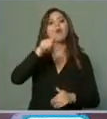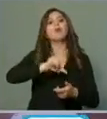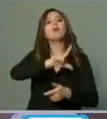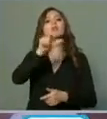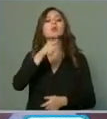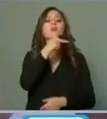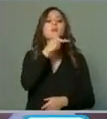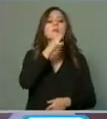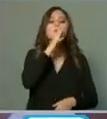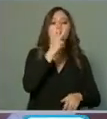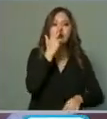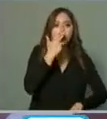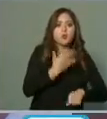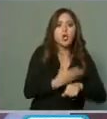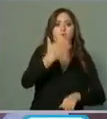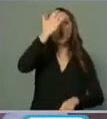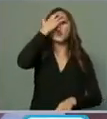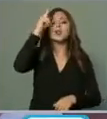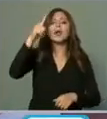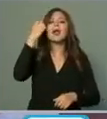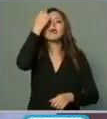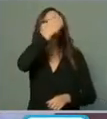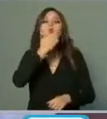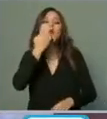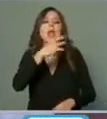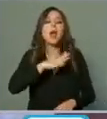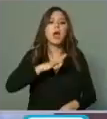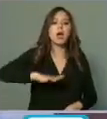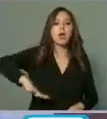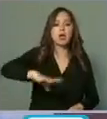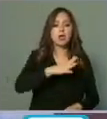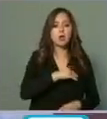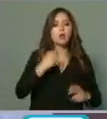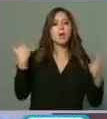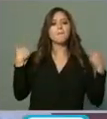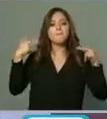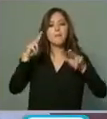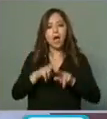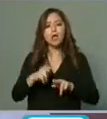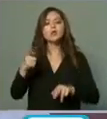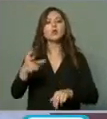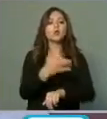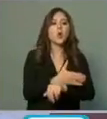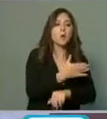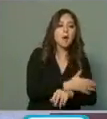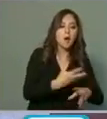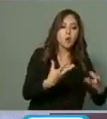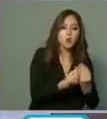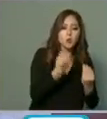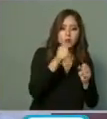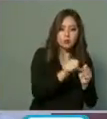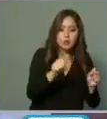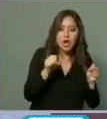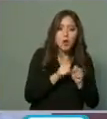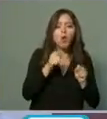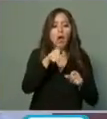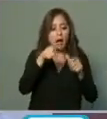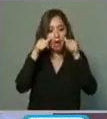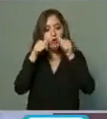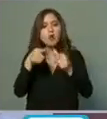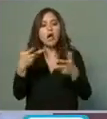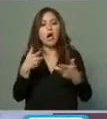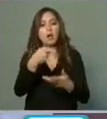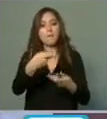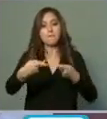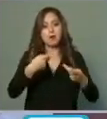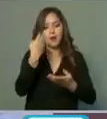de conocer las instituciones en las que están nuestros hijos, también los maestros, los compañeros, el estar al pendiente de las tareas y de cierta forma hacer